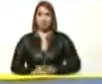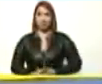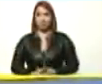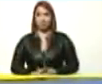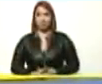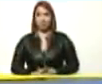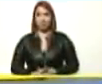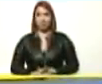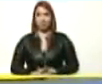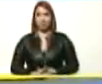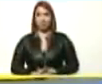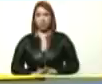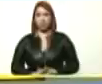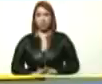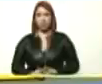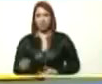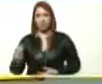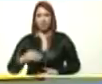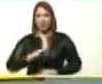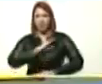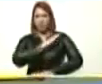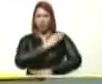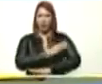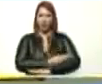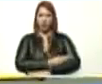hacía más dura, competitiva,